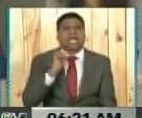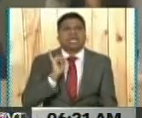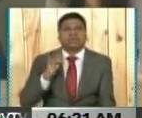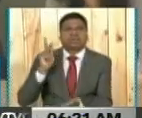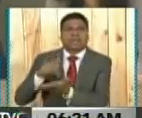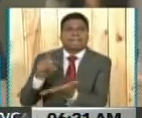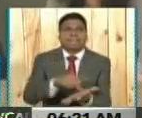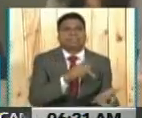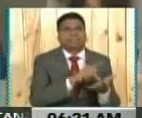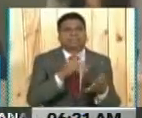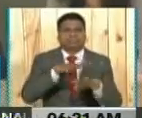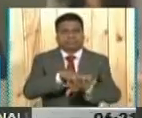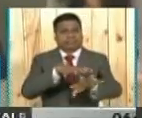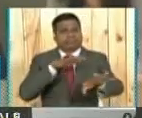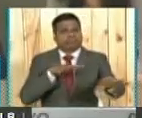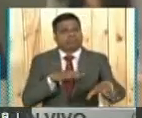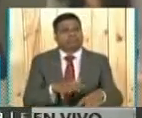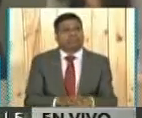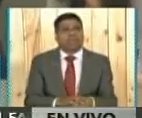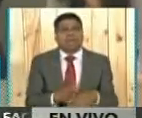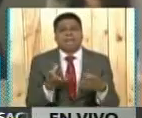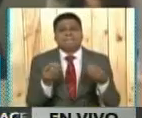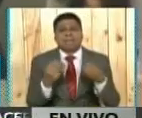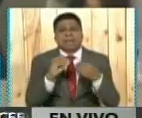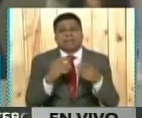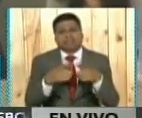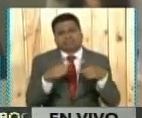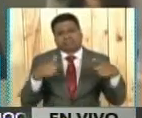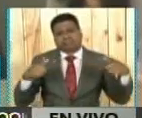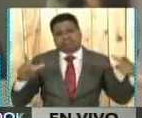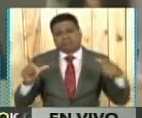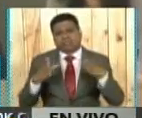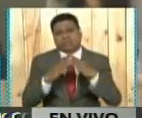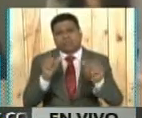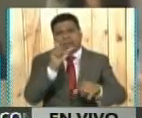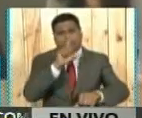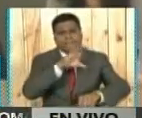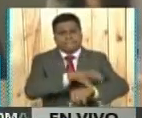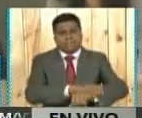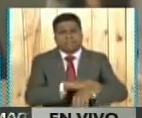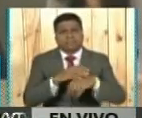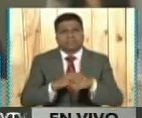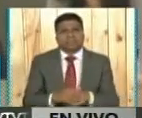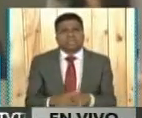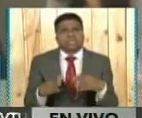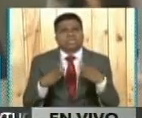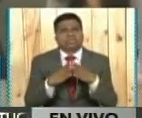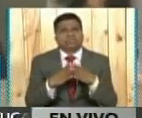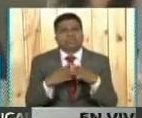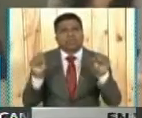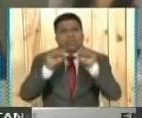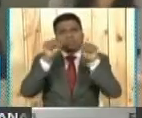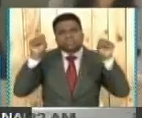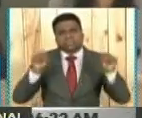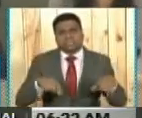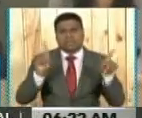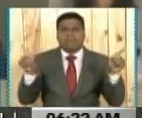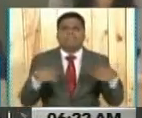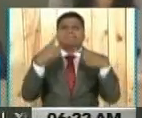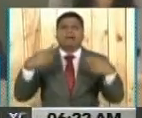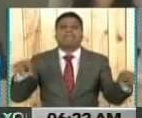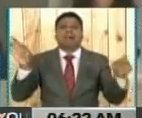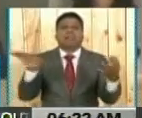participación creciente de los privados y privadas de libertad en el inédito sistema de orquestas